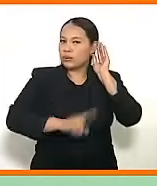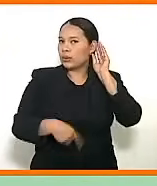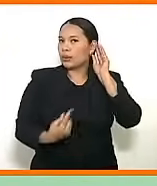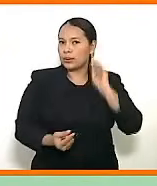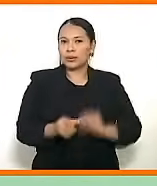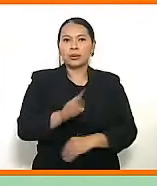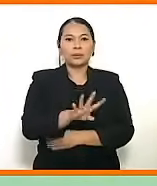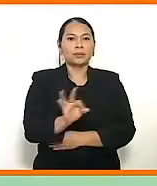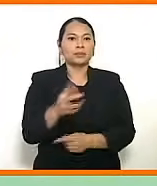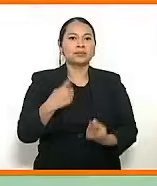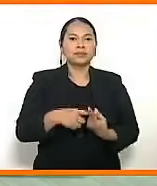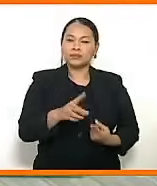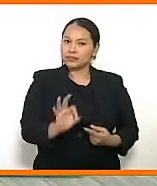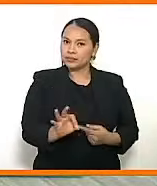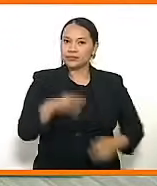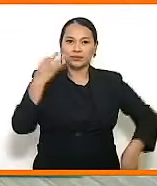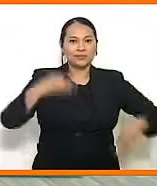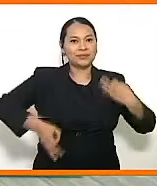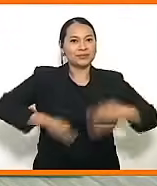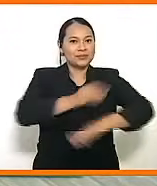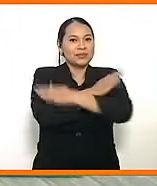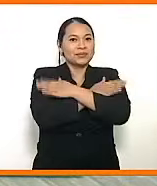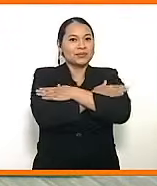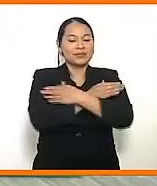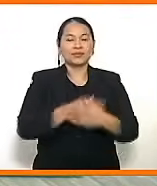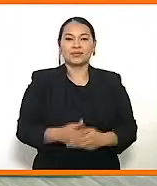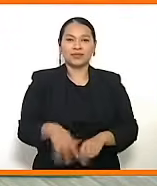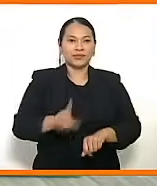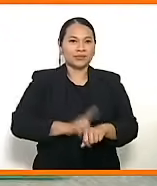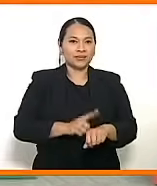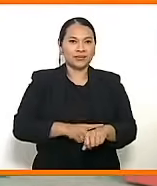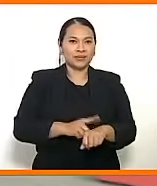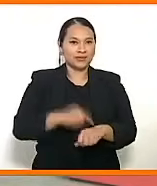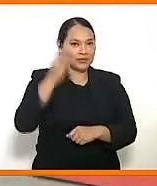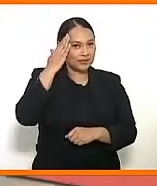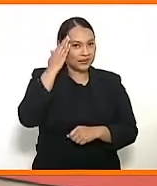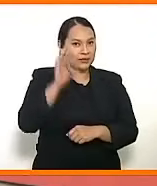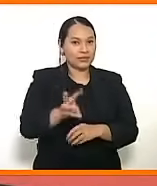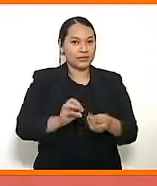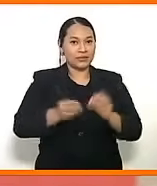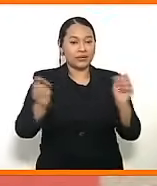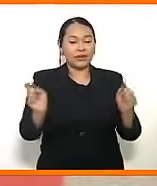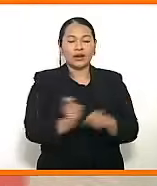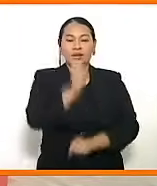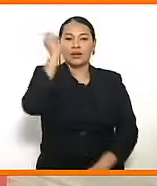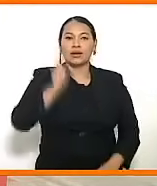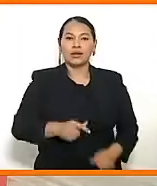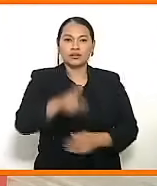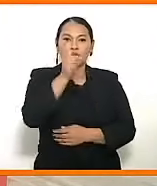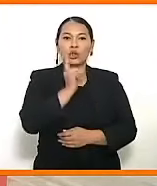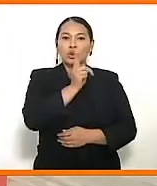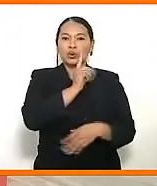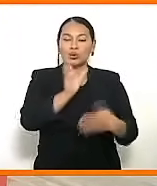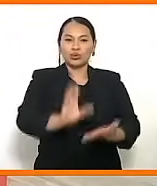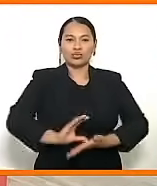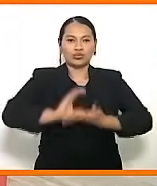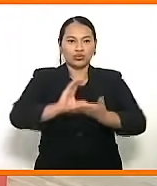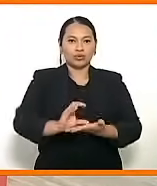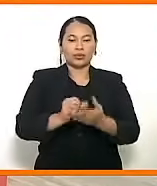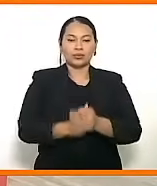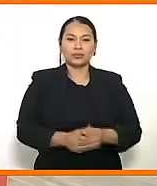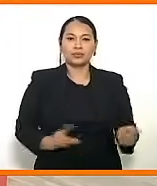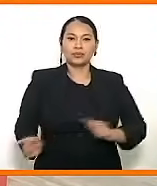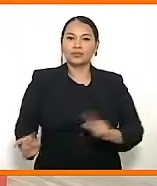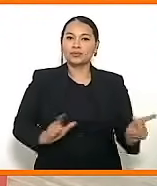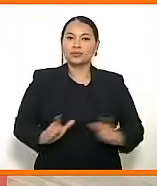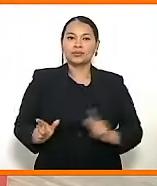49, más 9. ¡Felicidades! Se llegó el momento de conocer los 6 números afortunados en Loto Super Premio. Espero que tengas tu